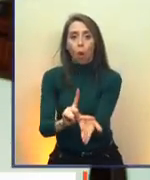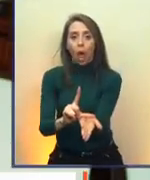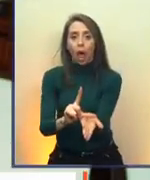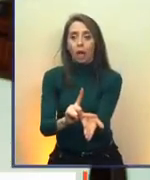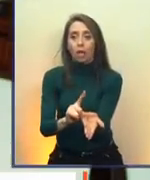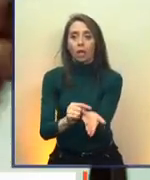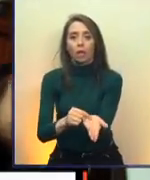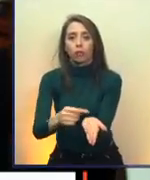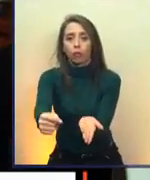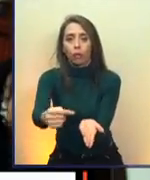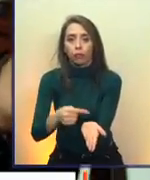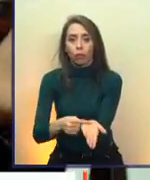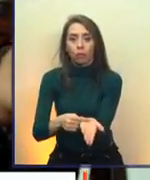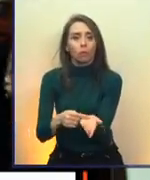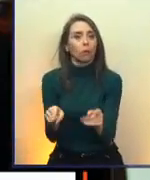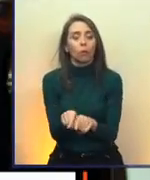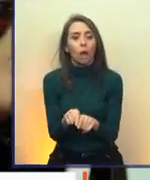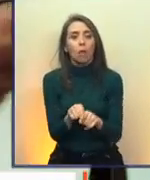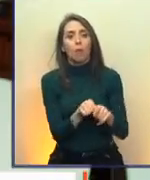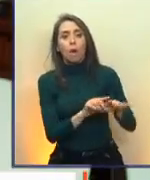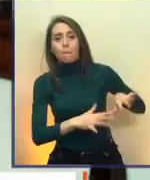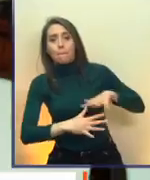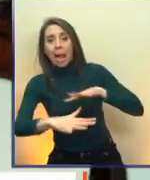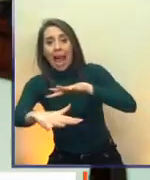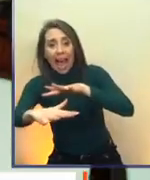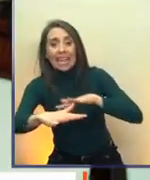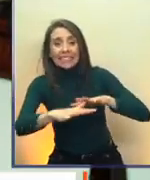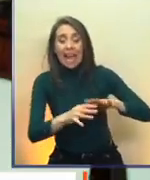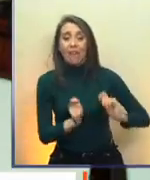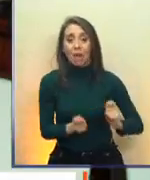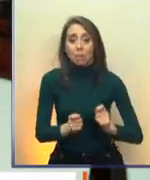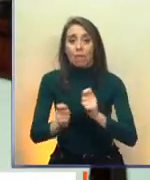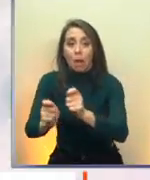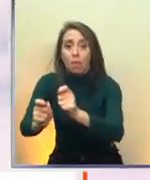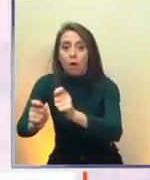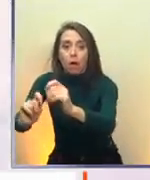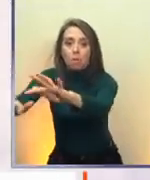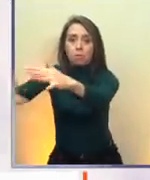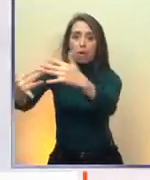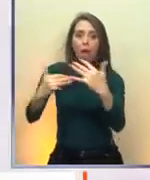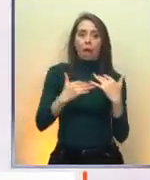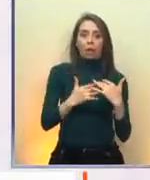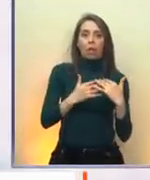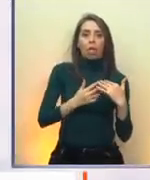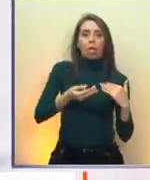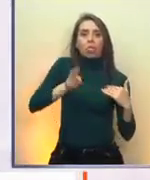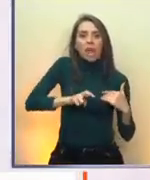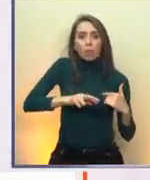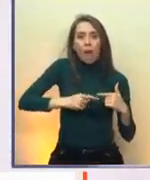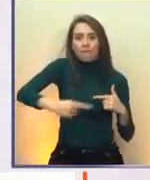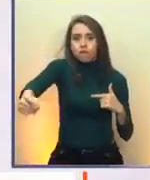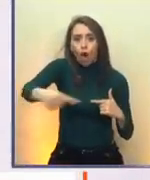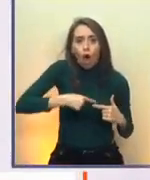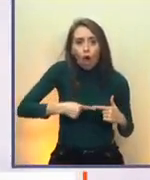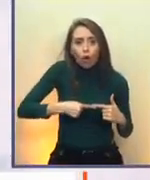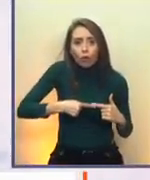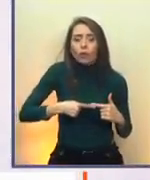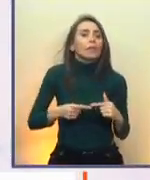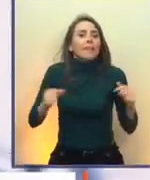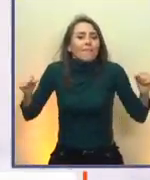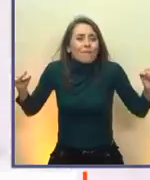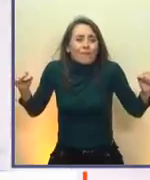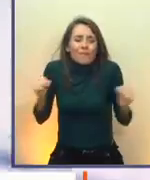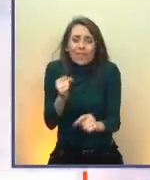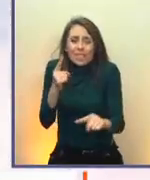correa sin fin, porque la corriente, sin darnos cuenta, nos había arrastrado hacia el sur. Por culpa del frío extremo y la